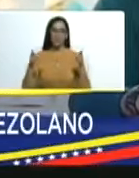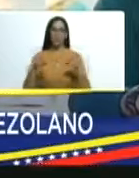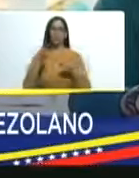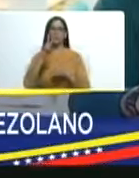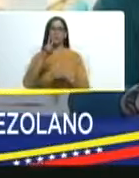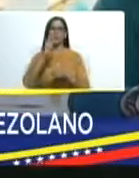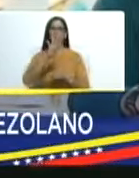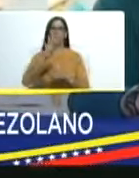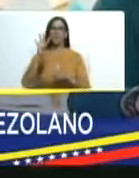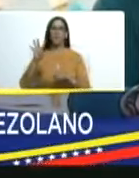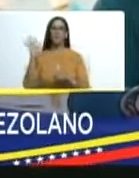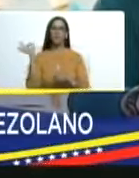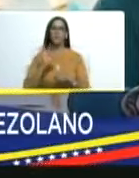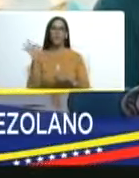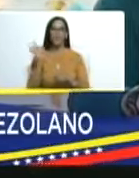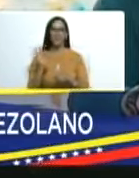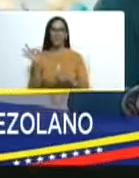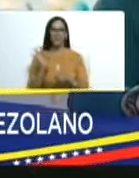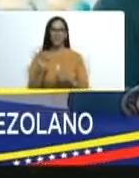244%.